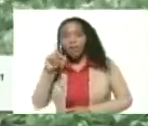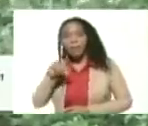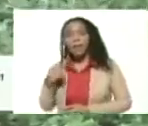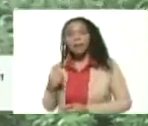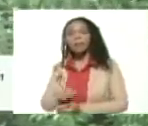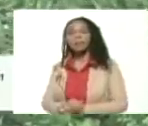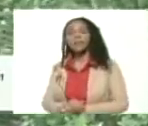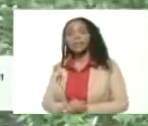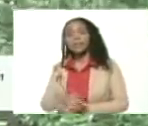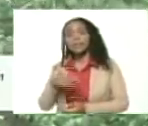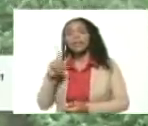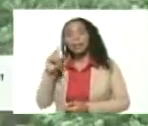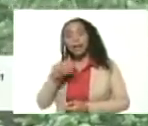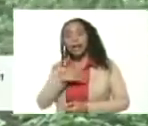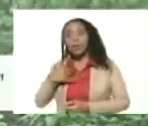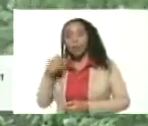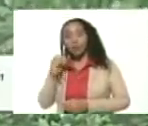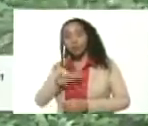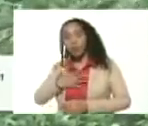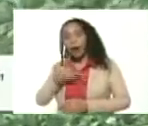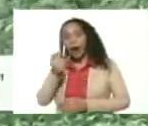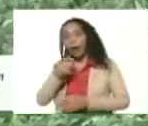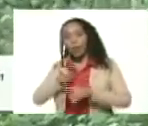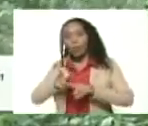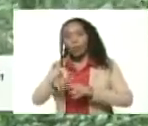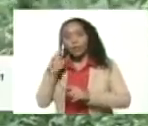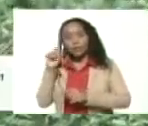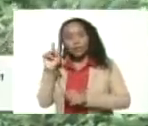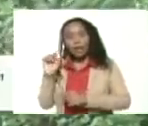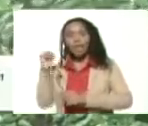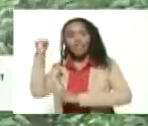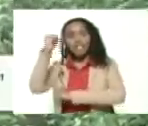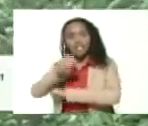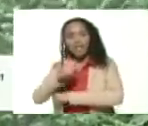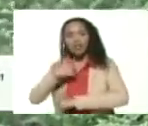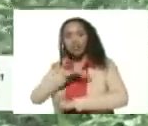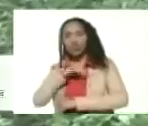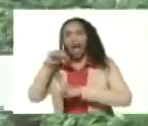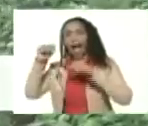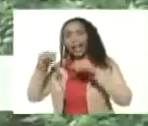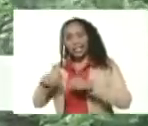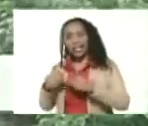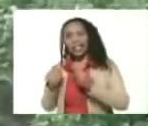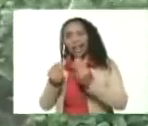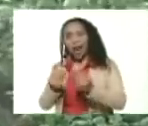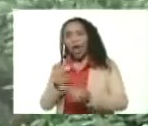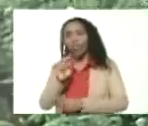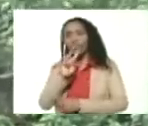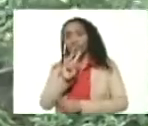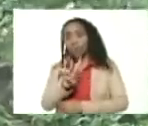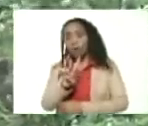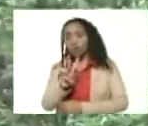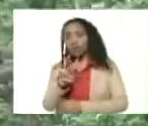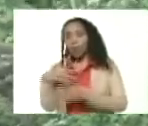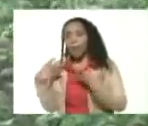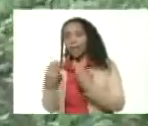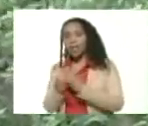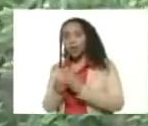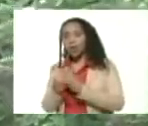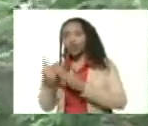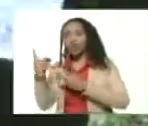caraota. Por eso, presidente, nosotros vamos a vencer, y también estamos hoy entregándole a dos compatriotas su